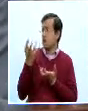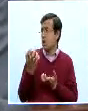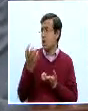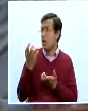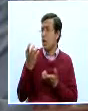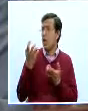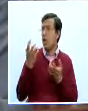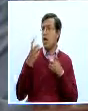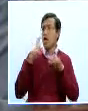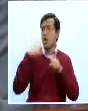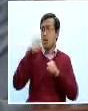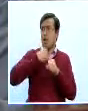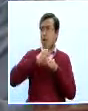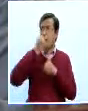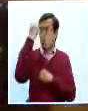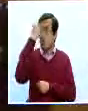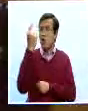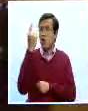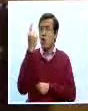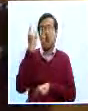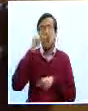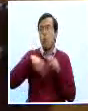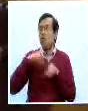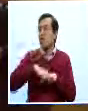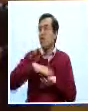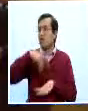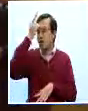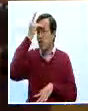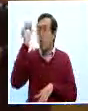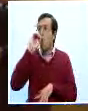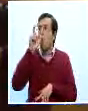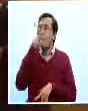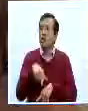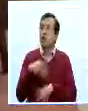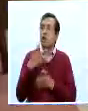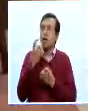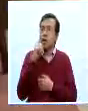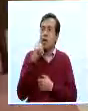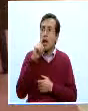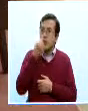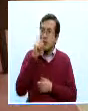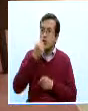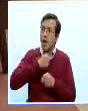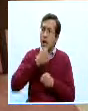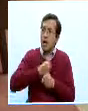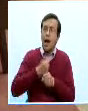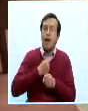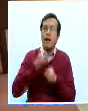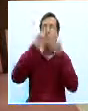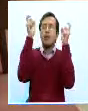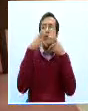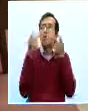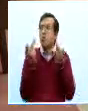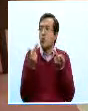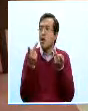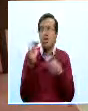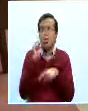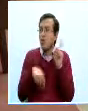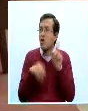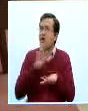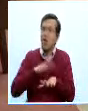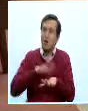con el estado no puede hacerlo porque tiene ese impedimento O tal vez un servidor o un trabajador que quiere ser servidor público tendría también ese